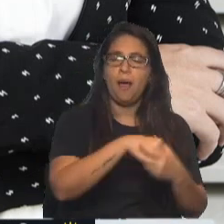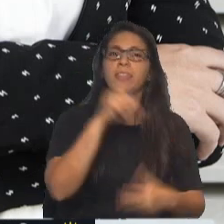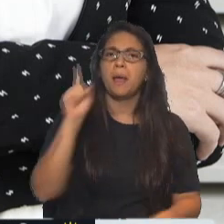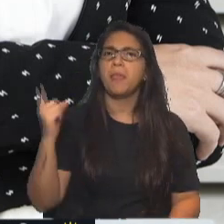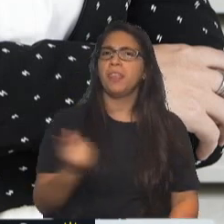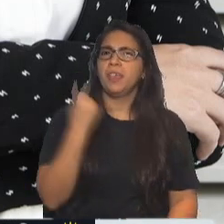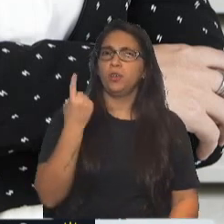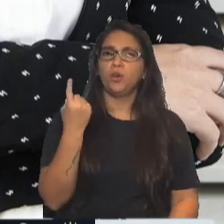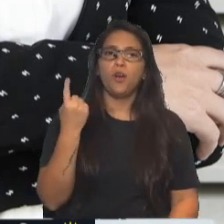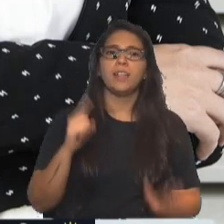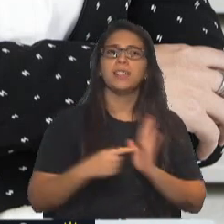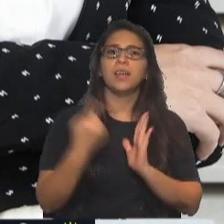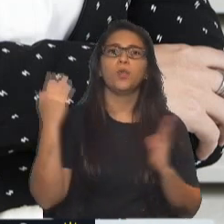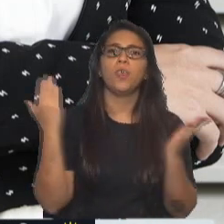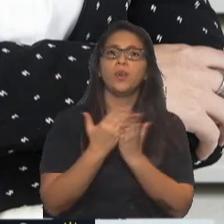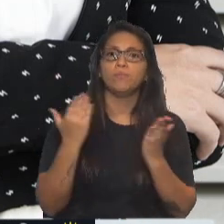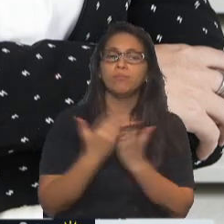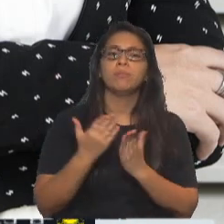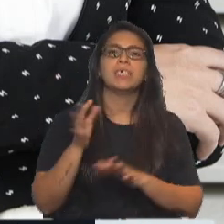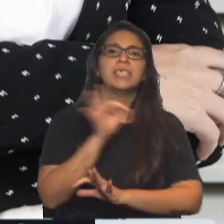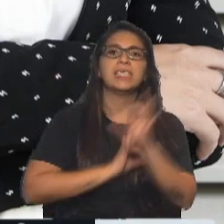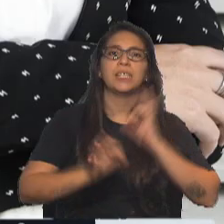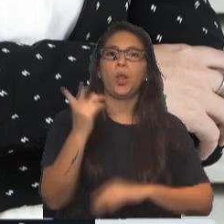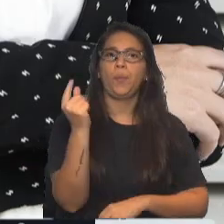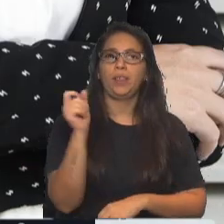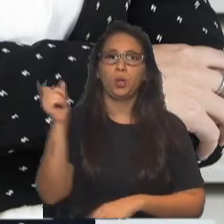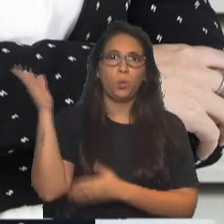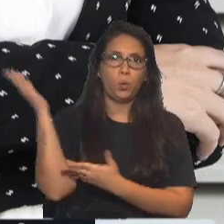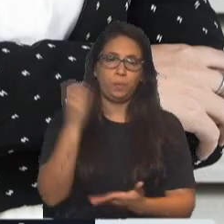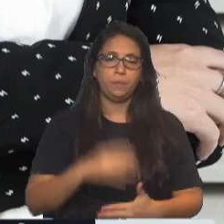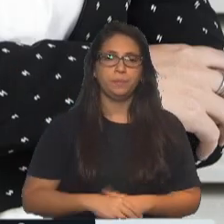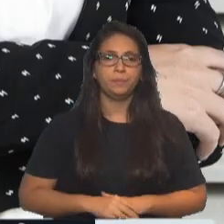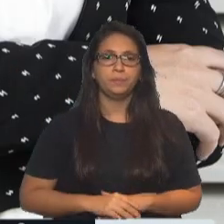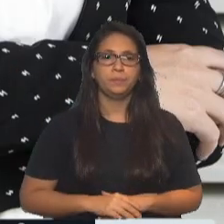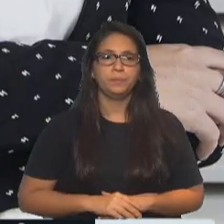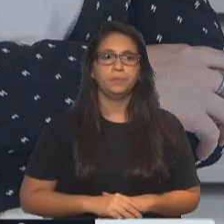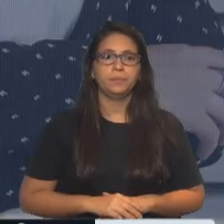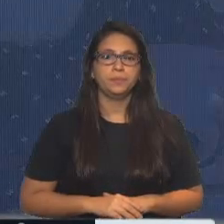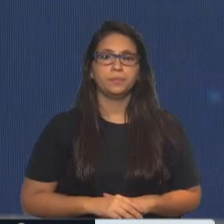directora del Centro de Estudios de la Universidad Siglo XXI.